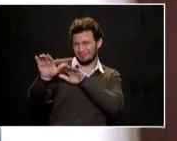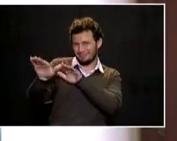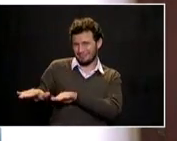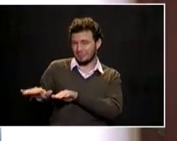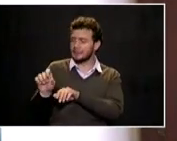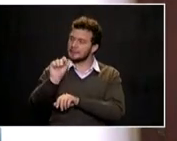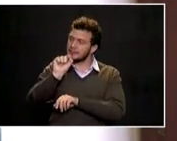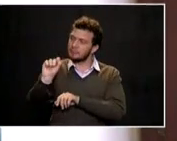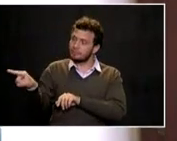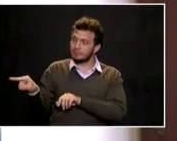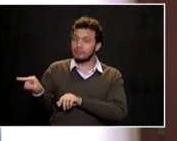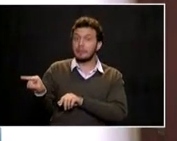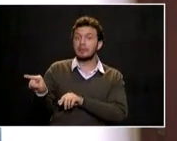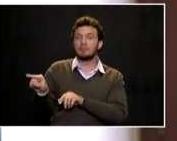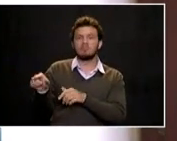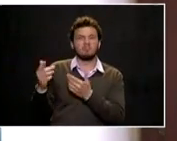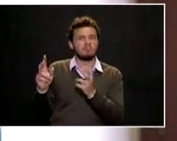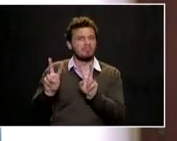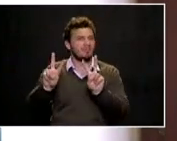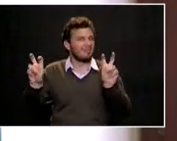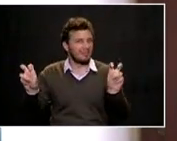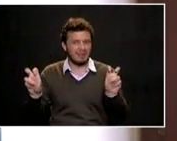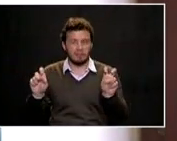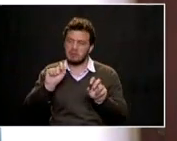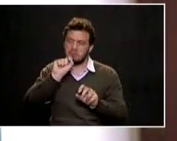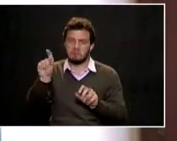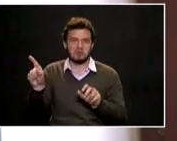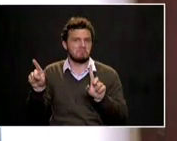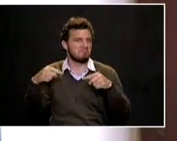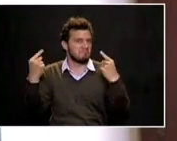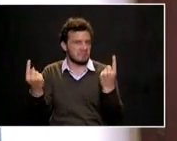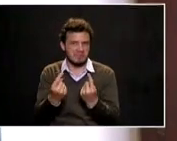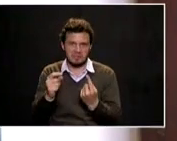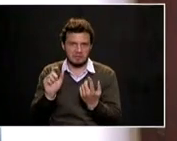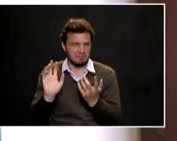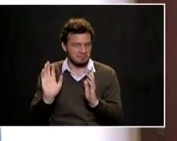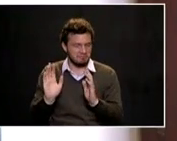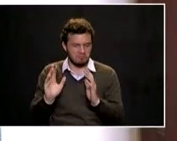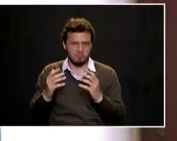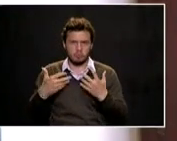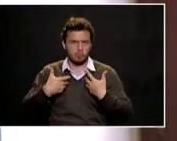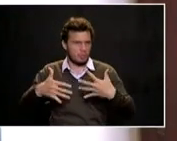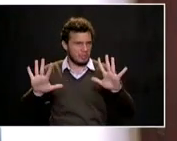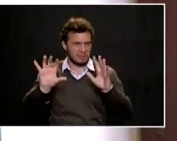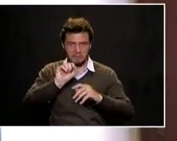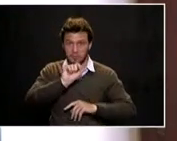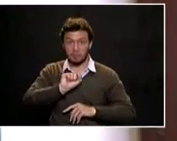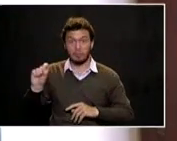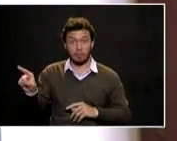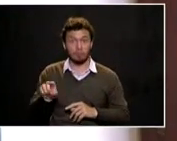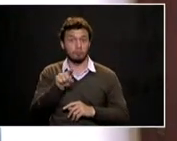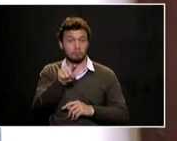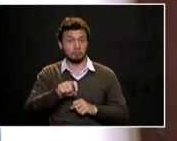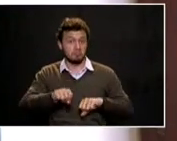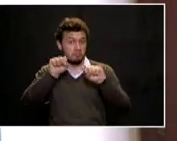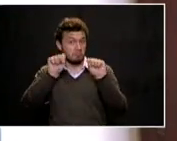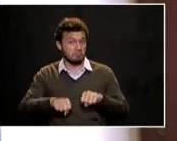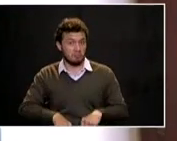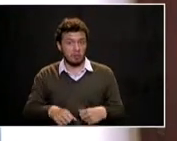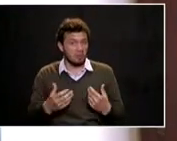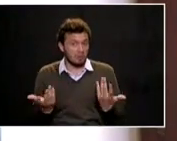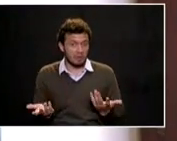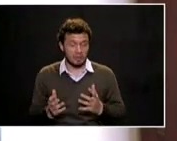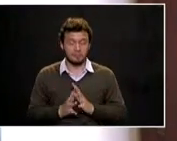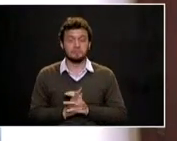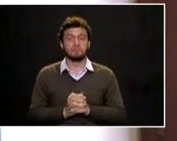uno de sus colegas para preguntarle. Una pregunta abierta. Usted puede sintonizarnos, obviamente, a través de